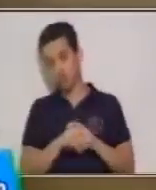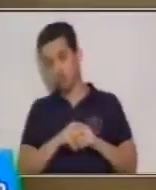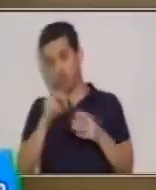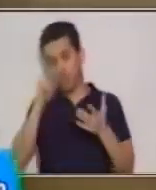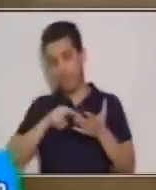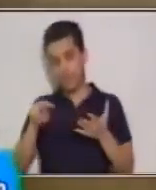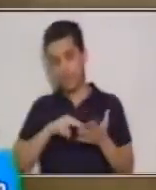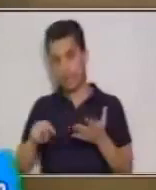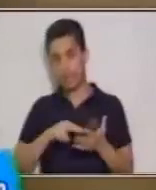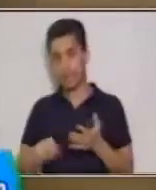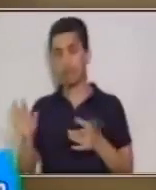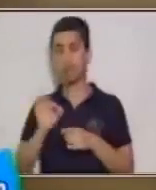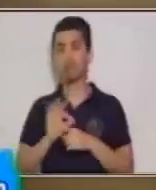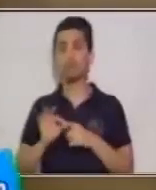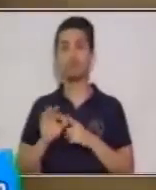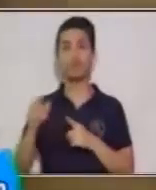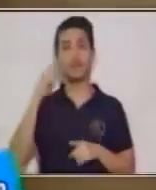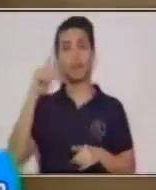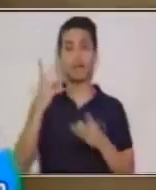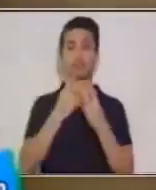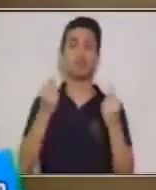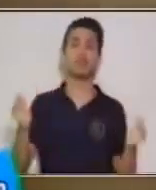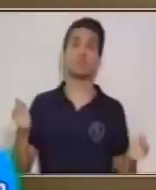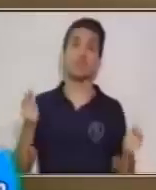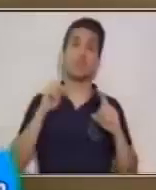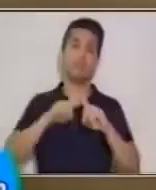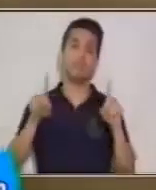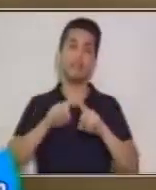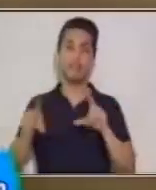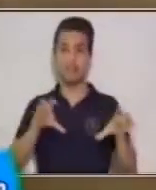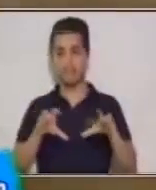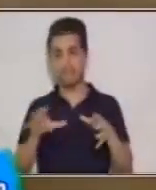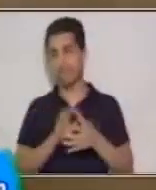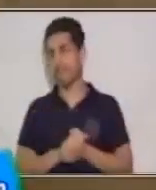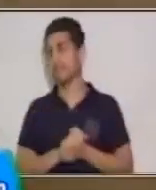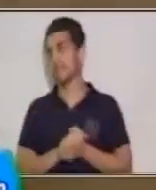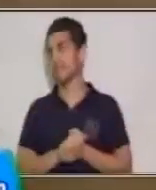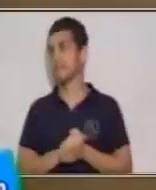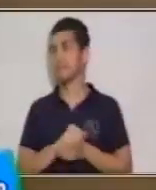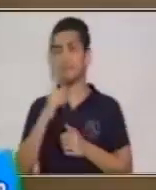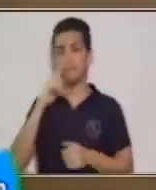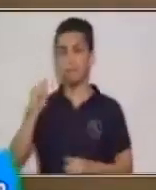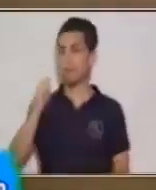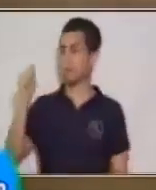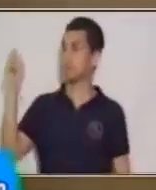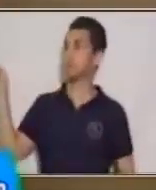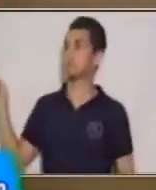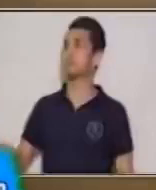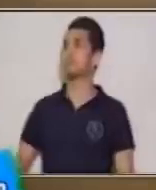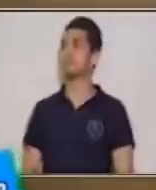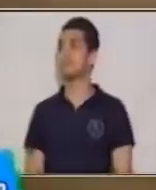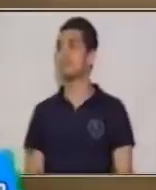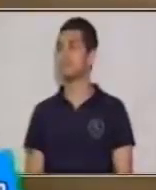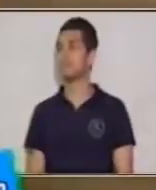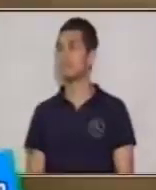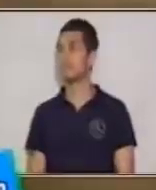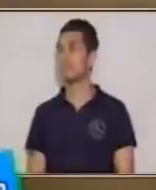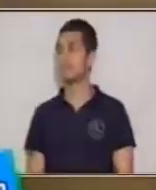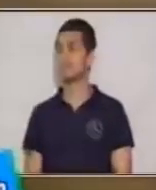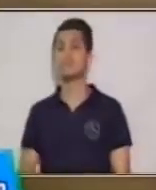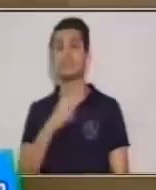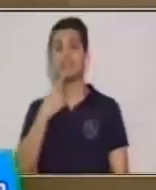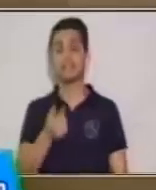lectura nos va a servir para resolver distintas actividades. Vamos con el siguiente.